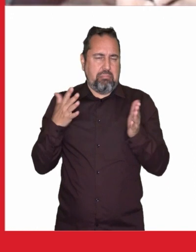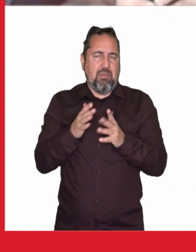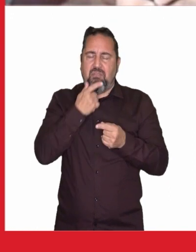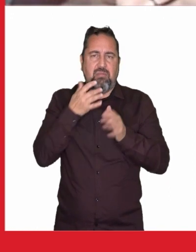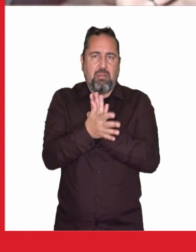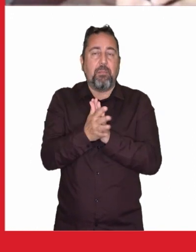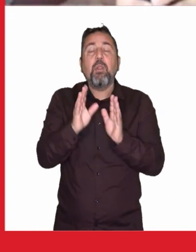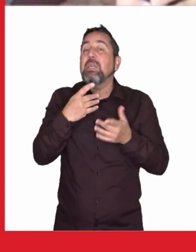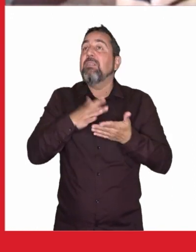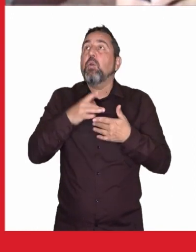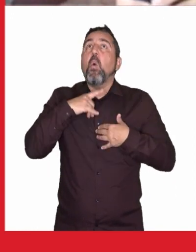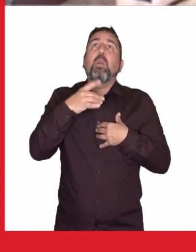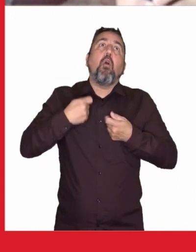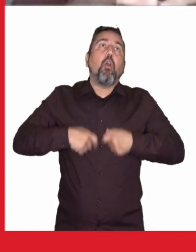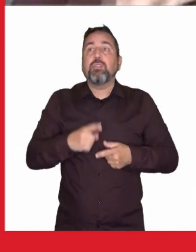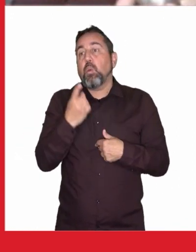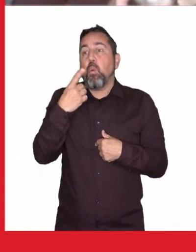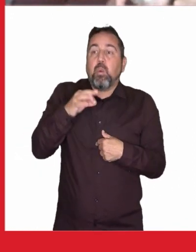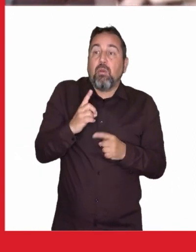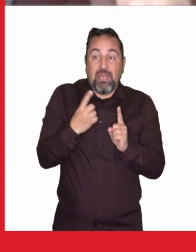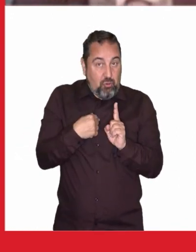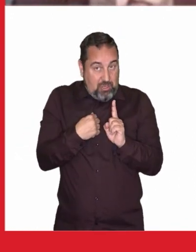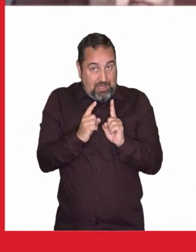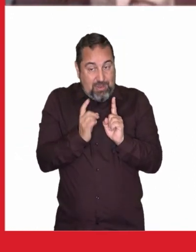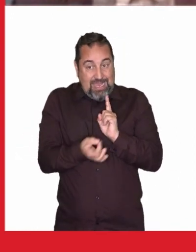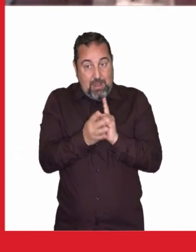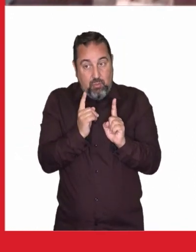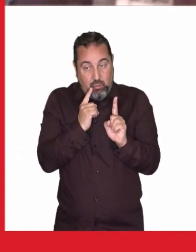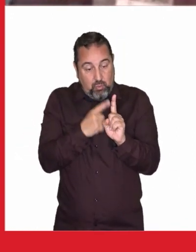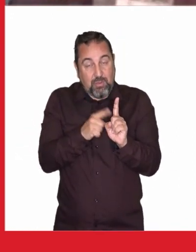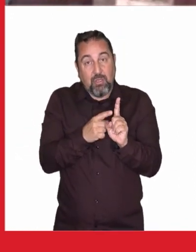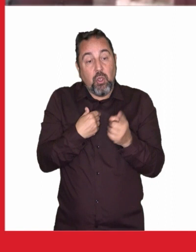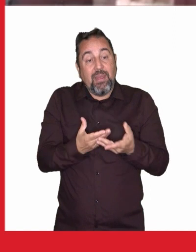simplificando mogollón, porque yo no puedo pensar que el único coste que tengo para